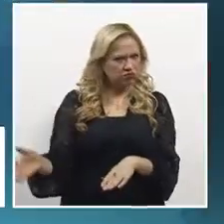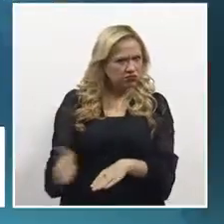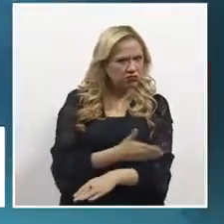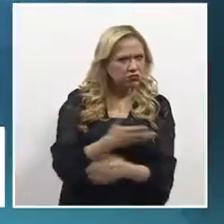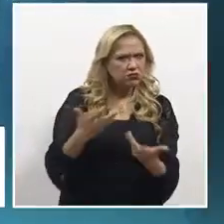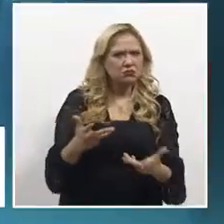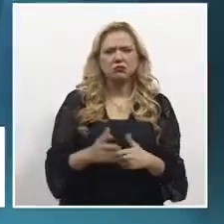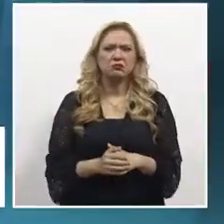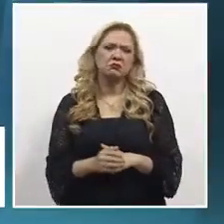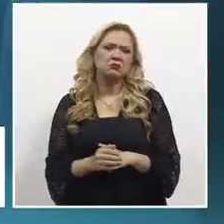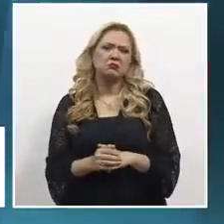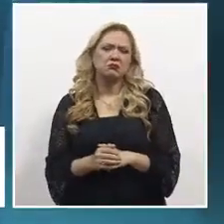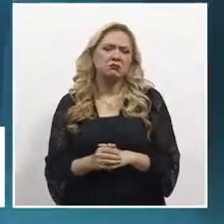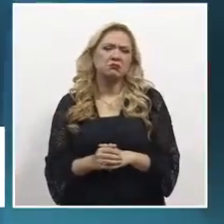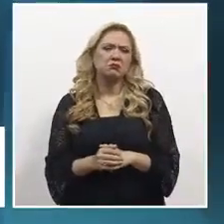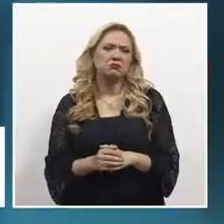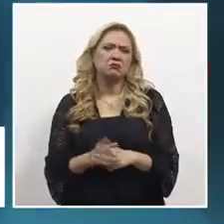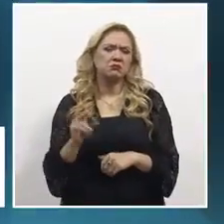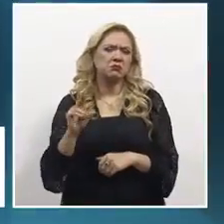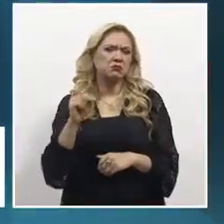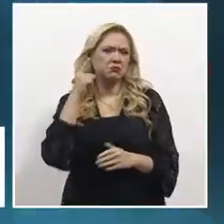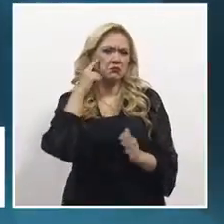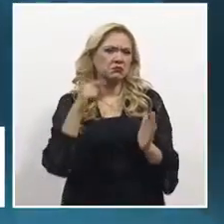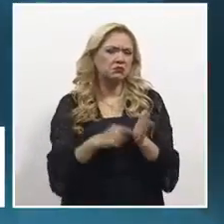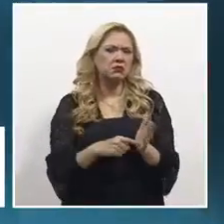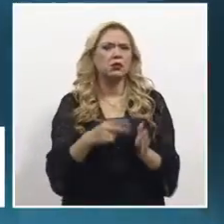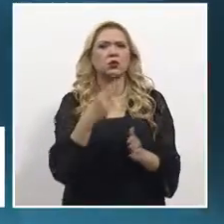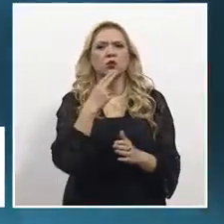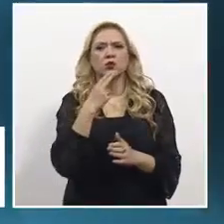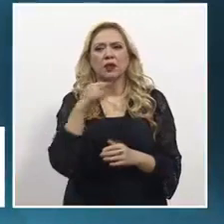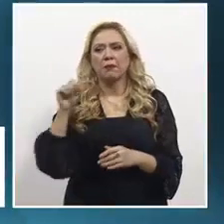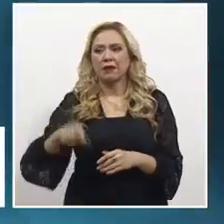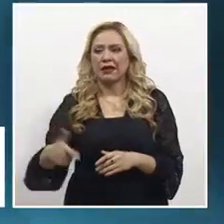rechazó que haya incurrido en promoción personalizada, uso indebido de